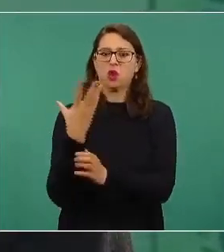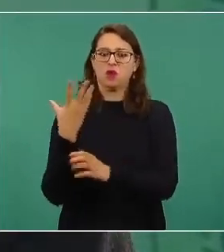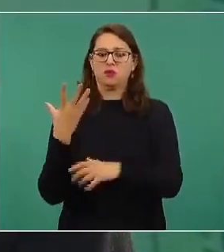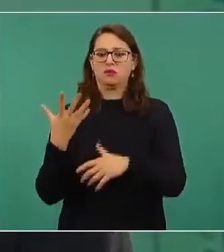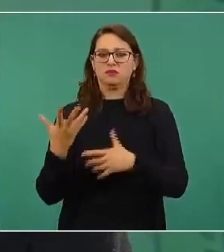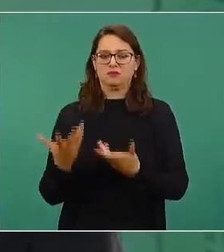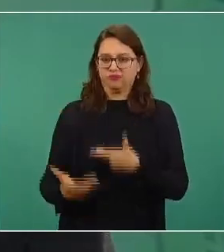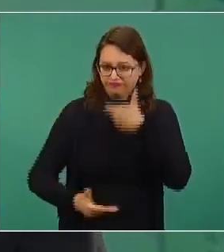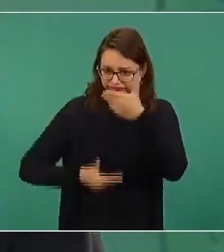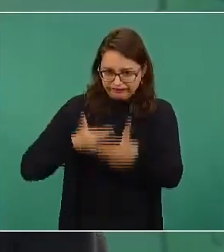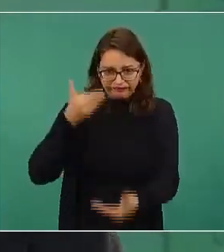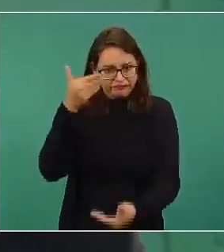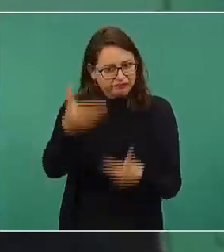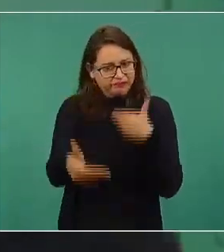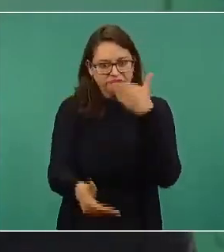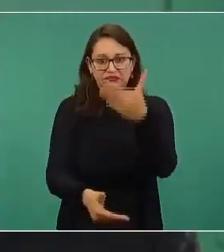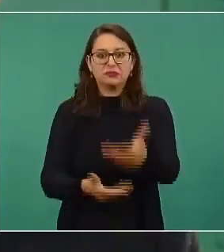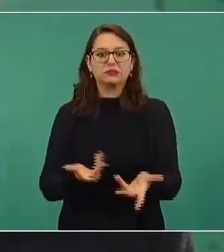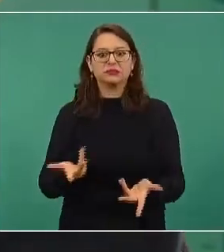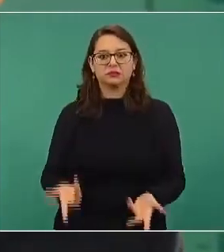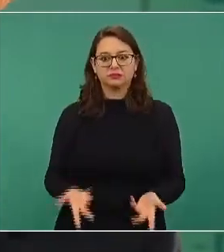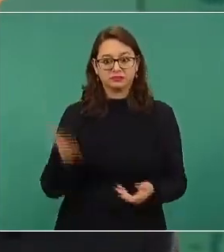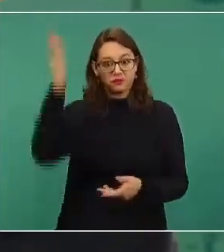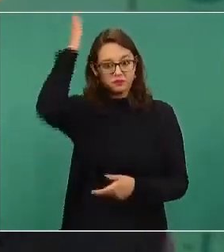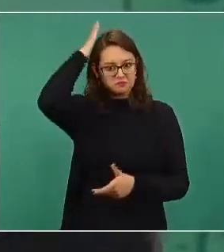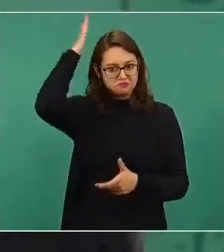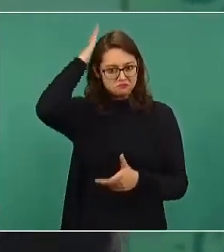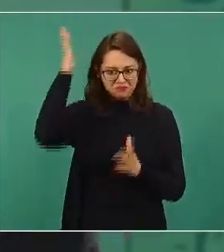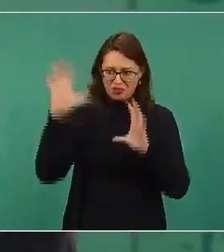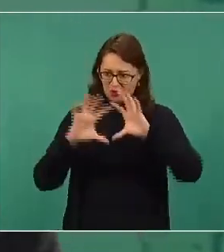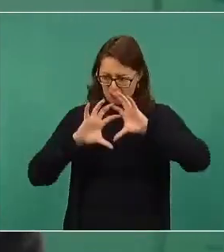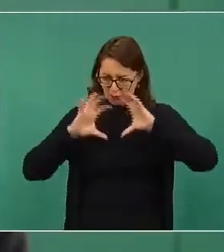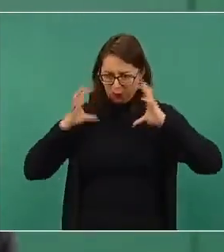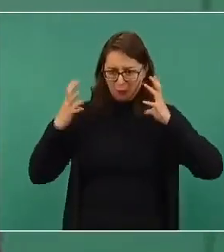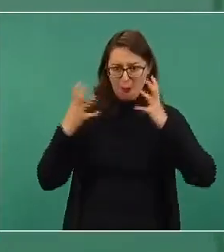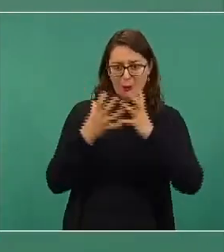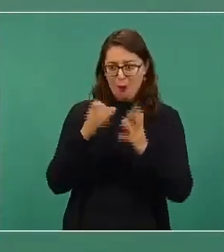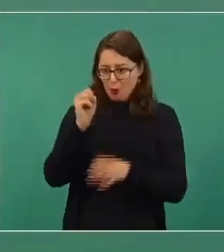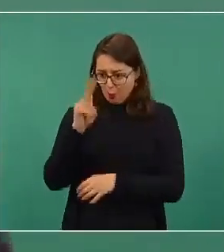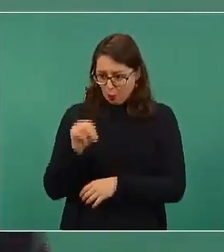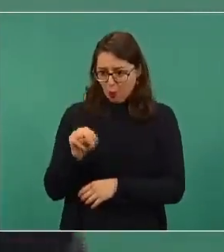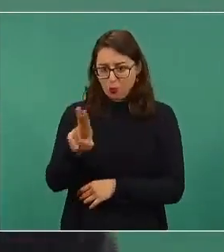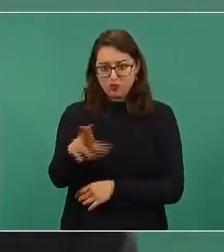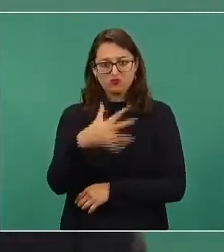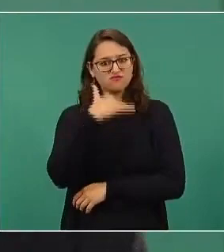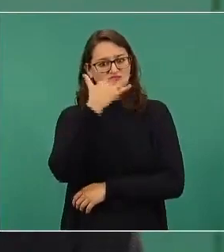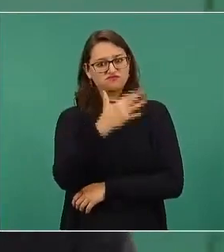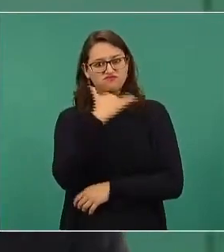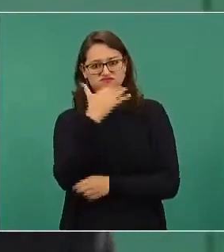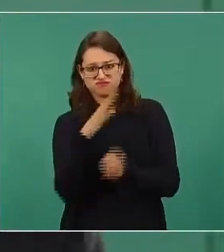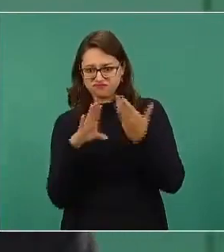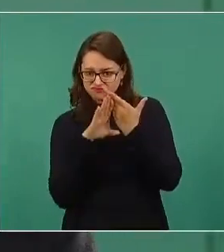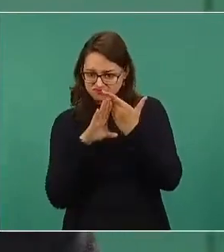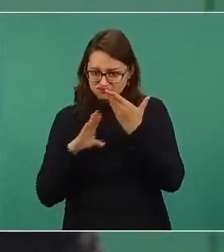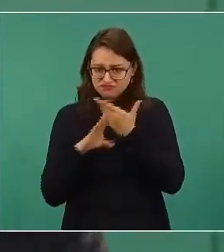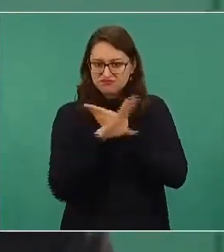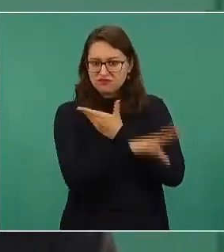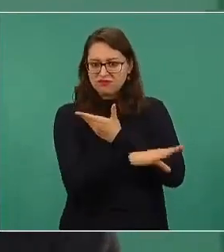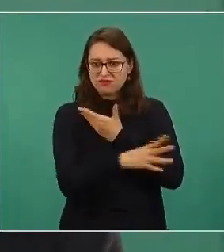y ser el organismo mundial que combata la corrupción y